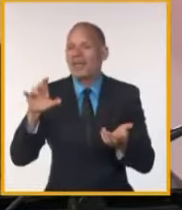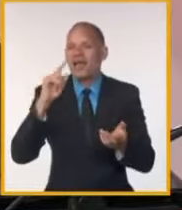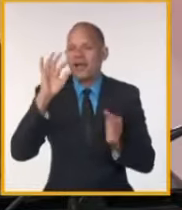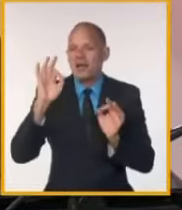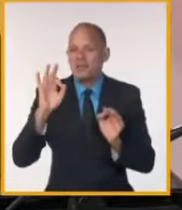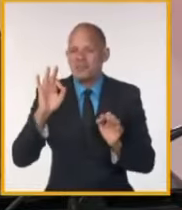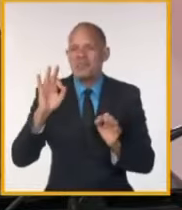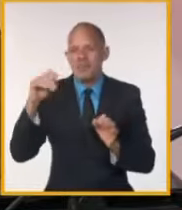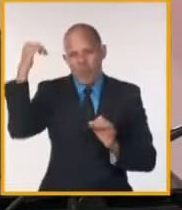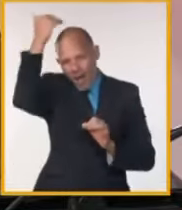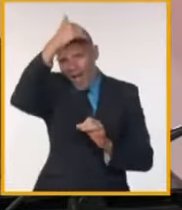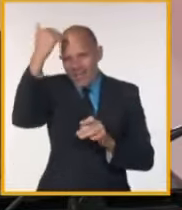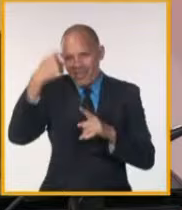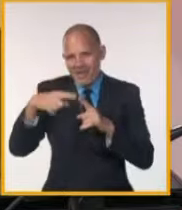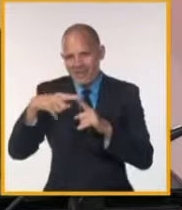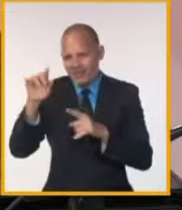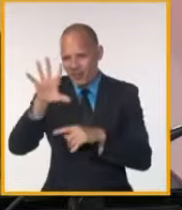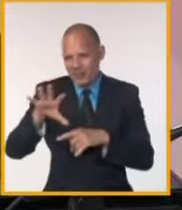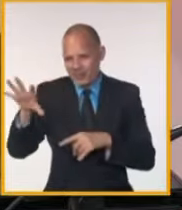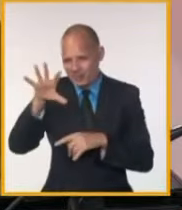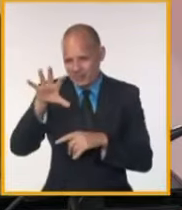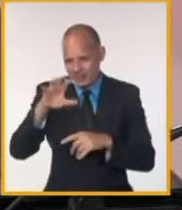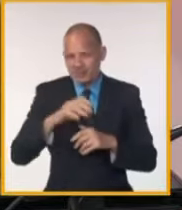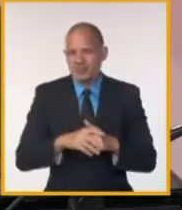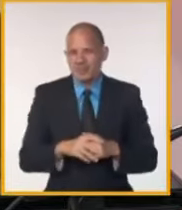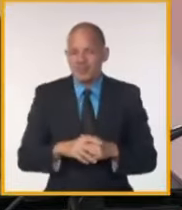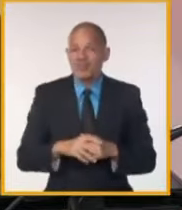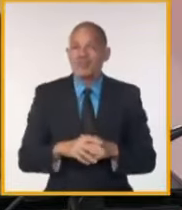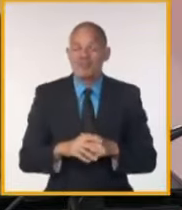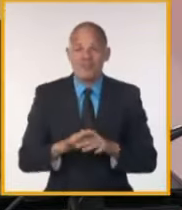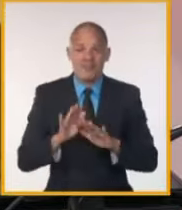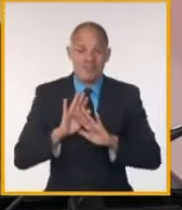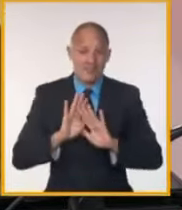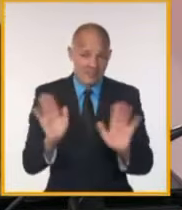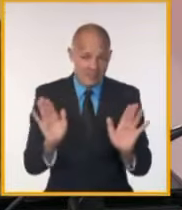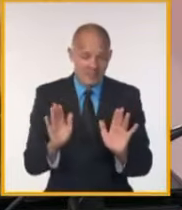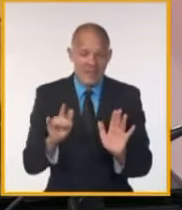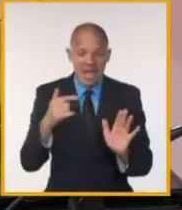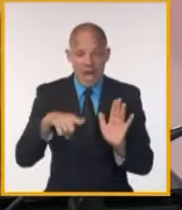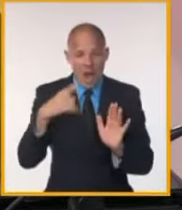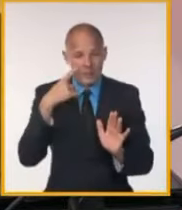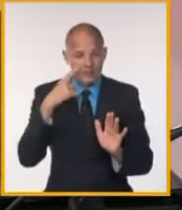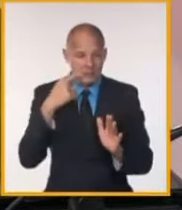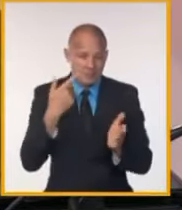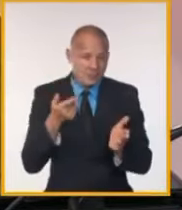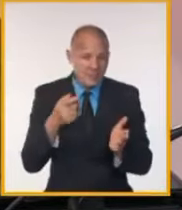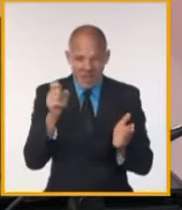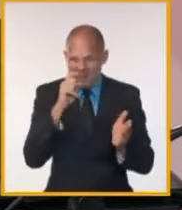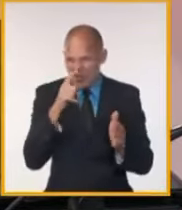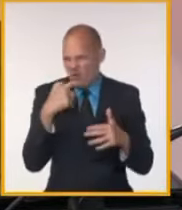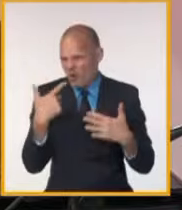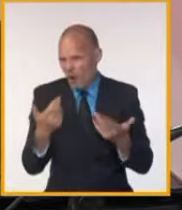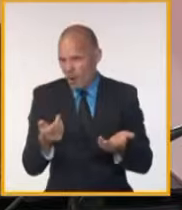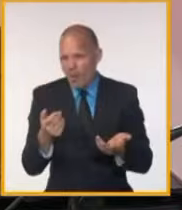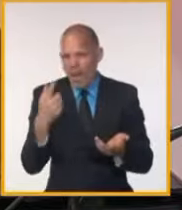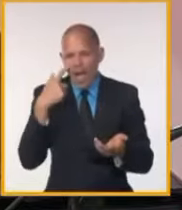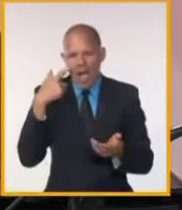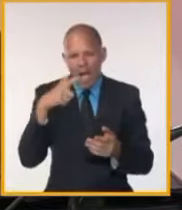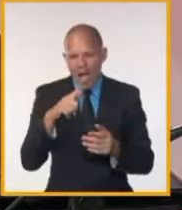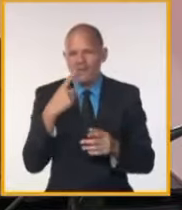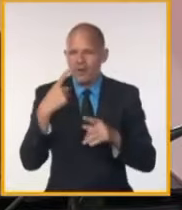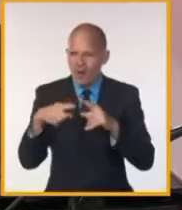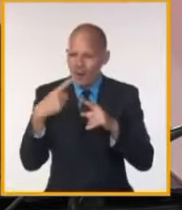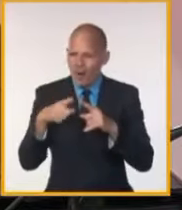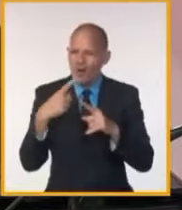agenda internacional y entre tantas guerras y tantos problemas me quiero ir con unas imágenes del Día quizás más